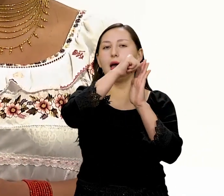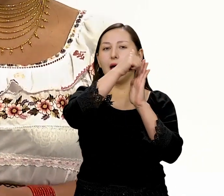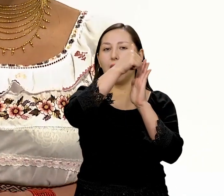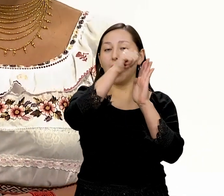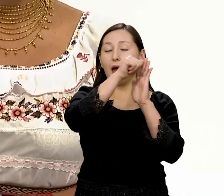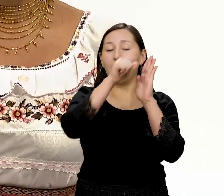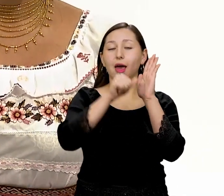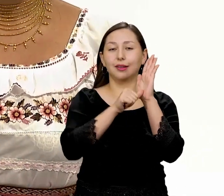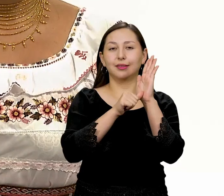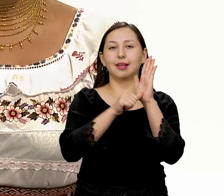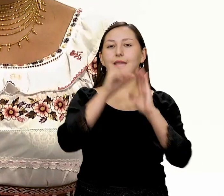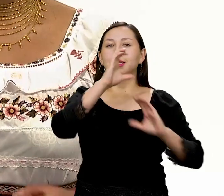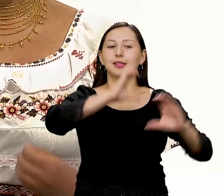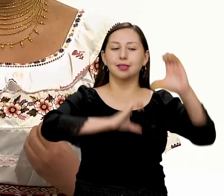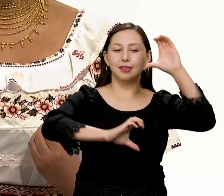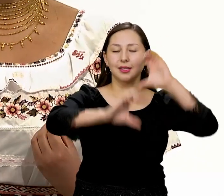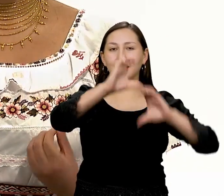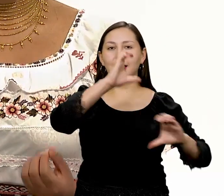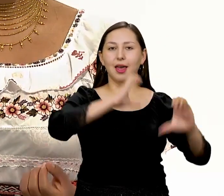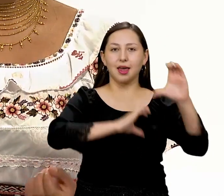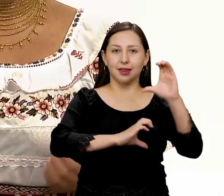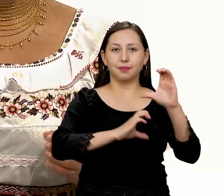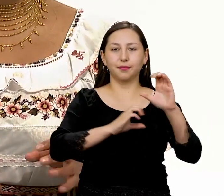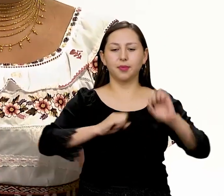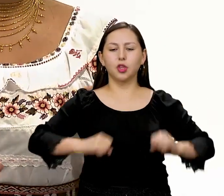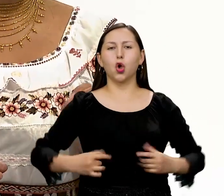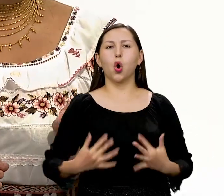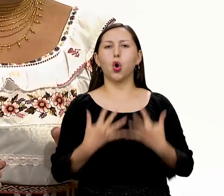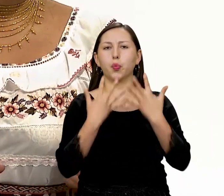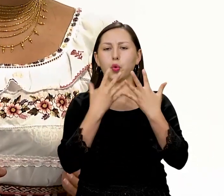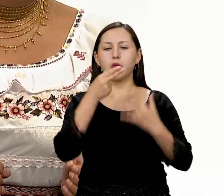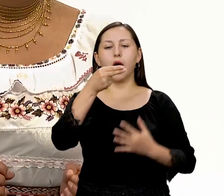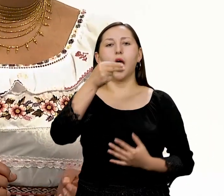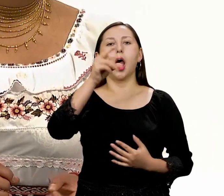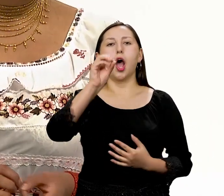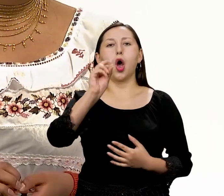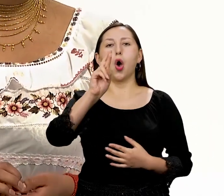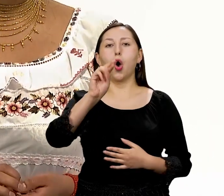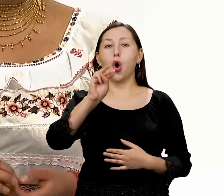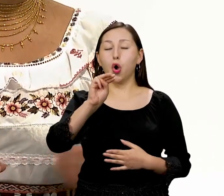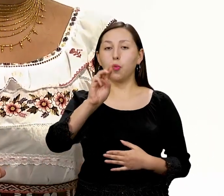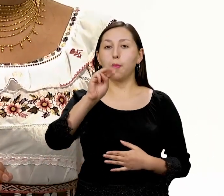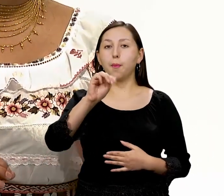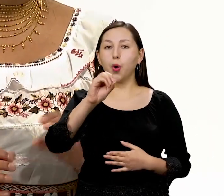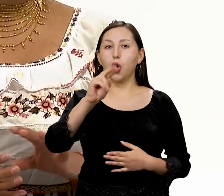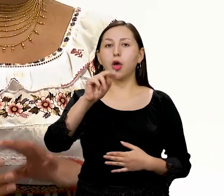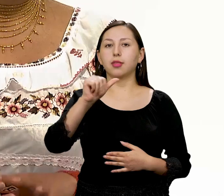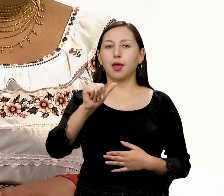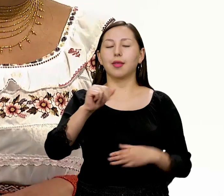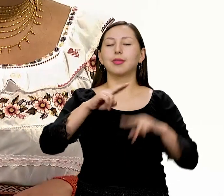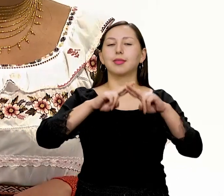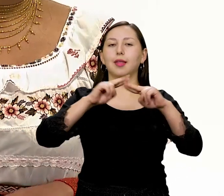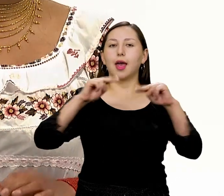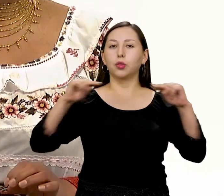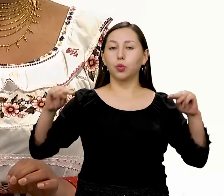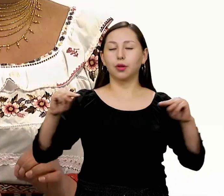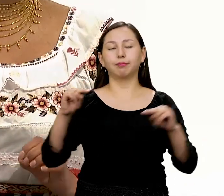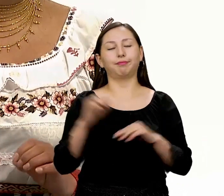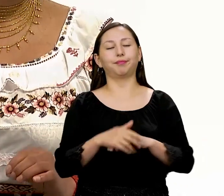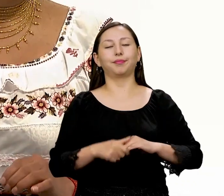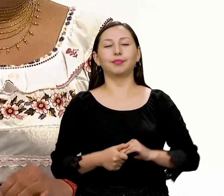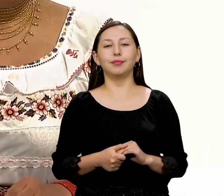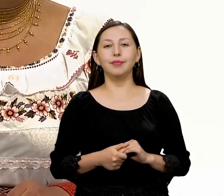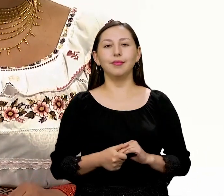¿Y qué tiene que ver? Con poner una hormona vegetal que puede ser natural o sintética, que se